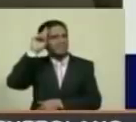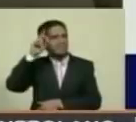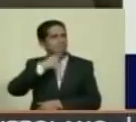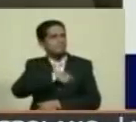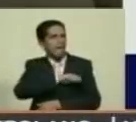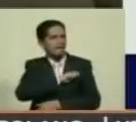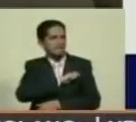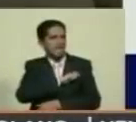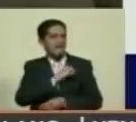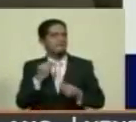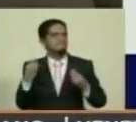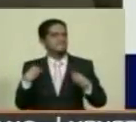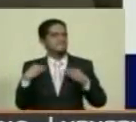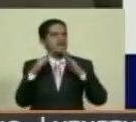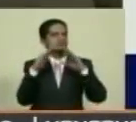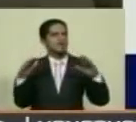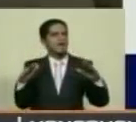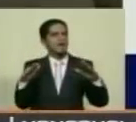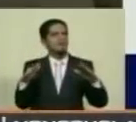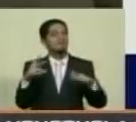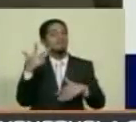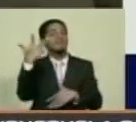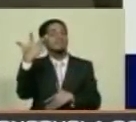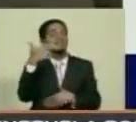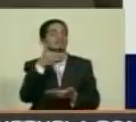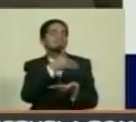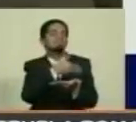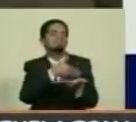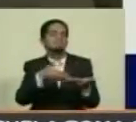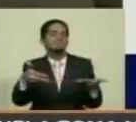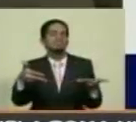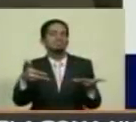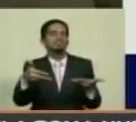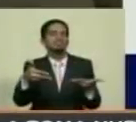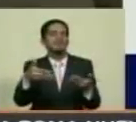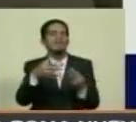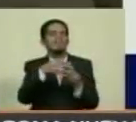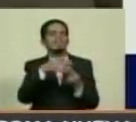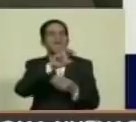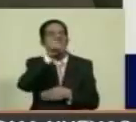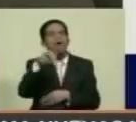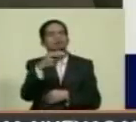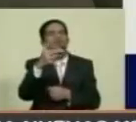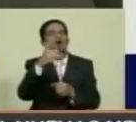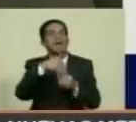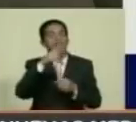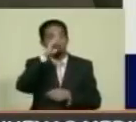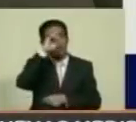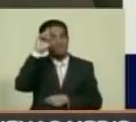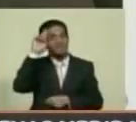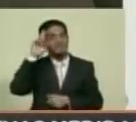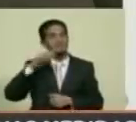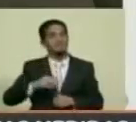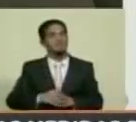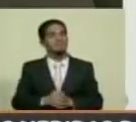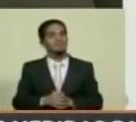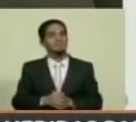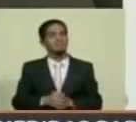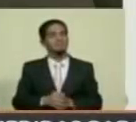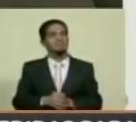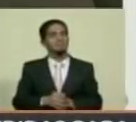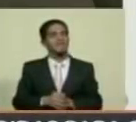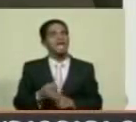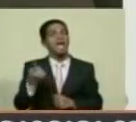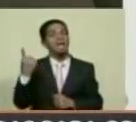y vive en una residencia de 3,5 millones de euros en el barrio de Salamanca, en Madrid. Por cierto, ayer